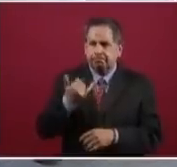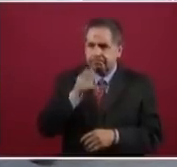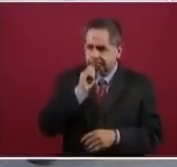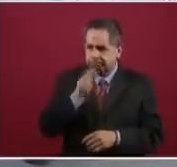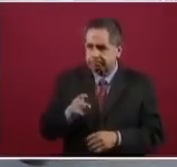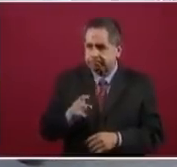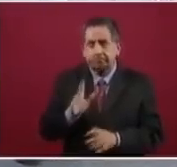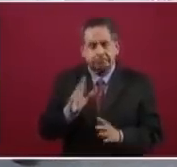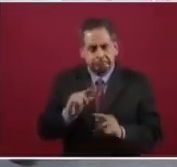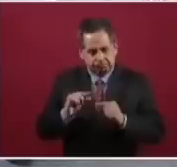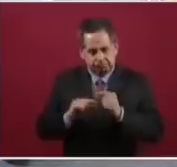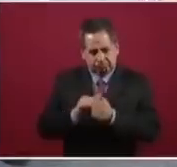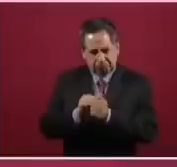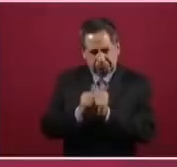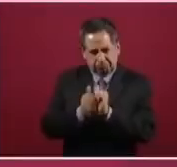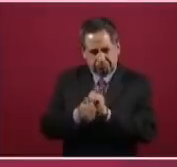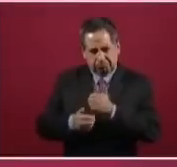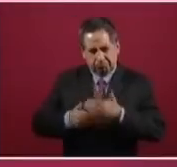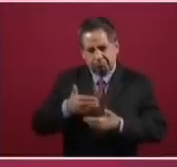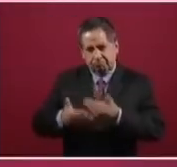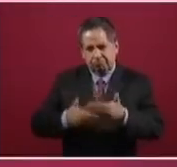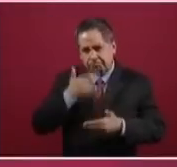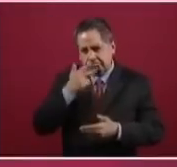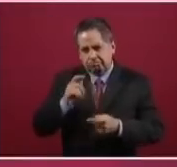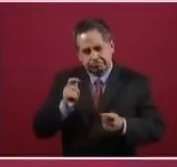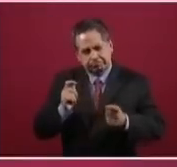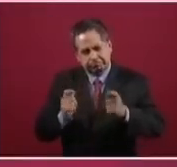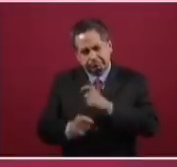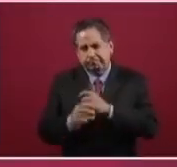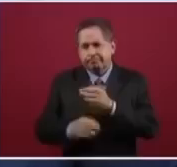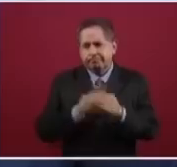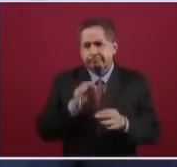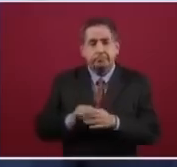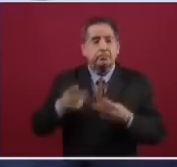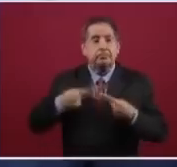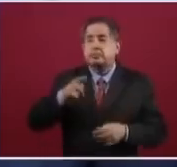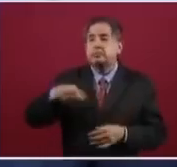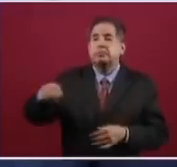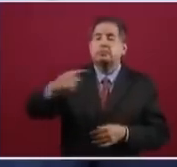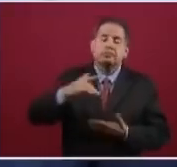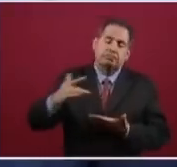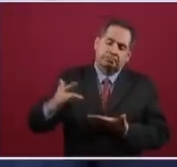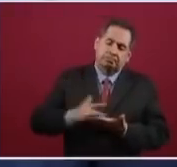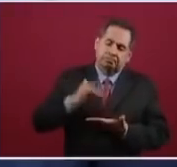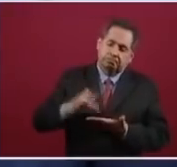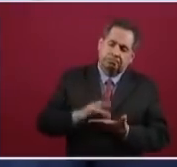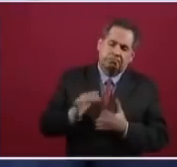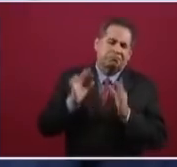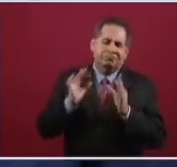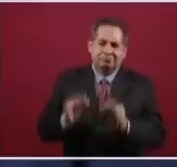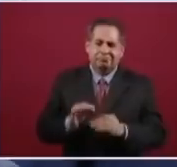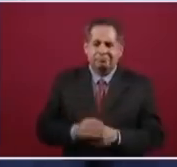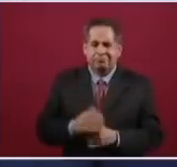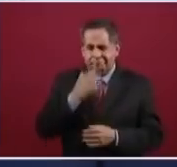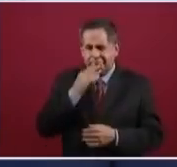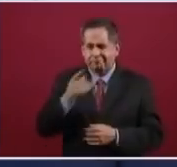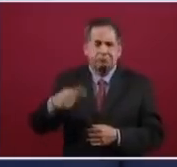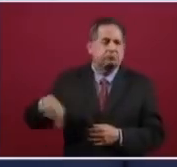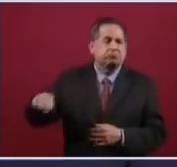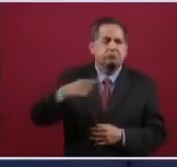se está logrando y lo estamos logrando porque el pueblo nos está apoyando está dando